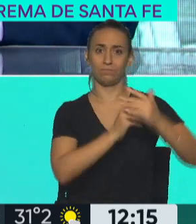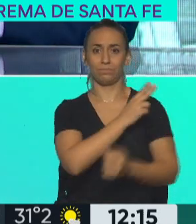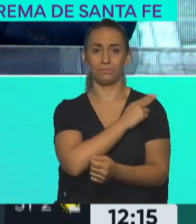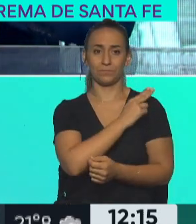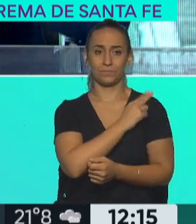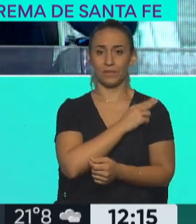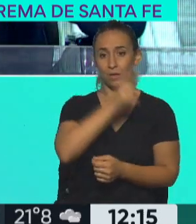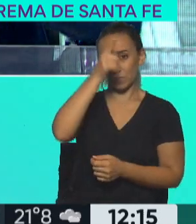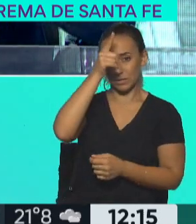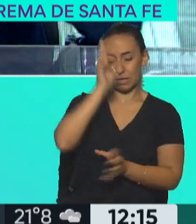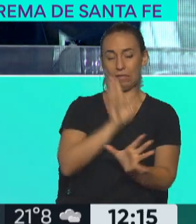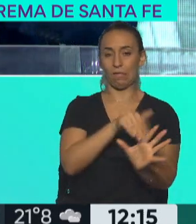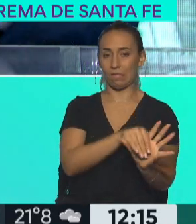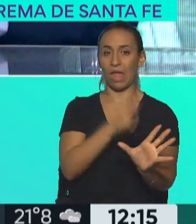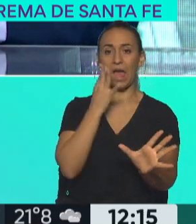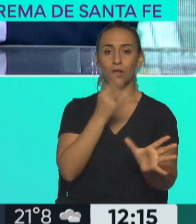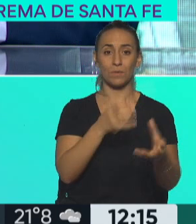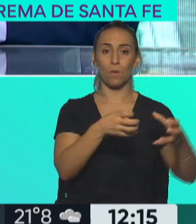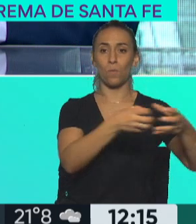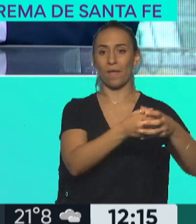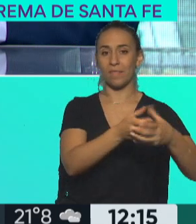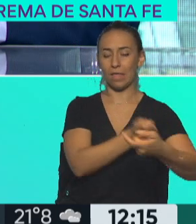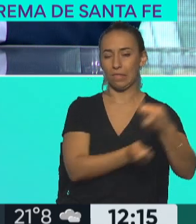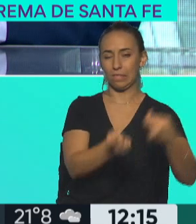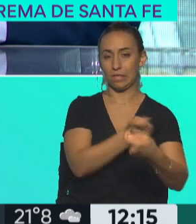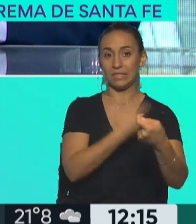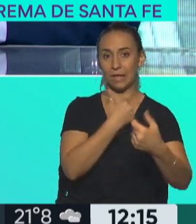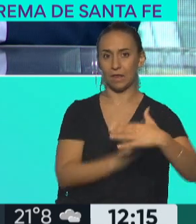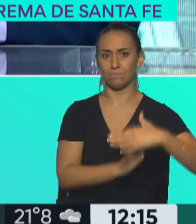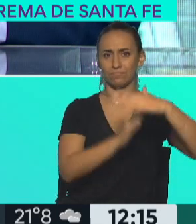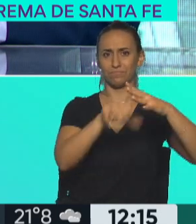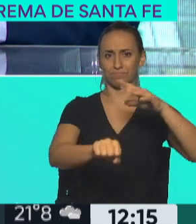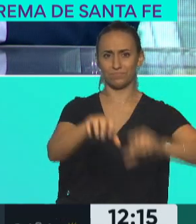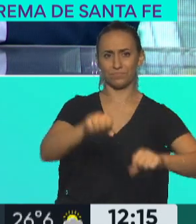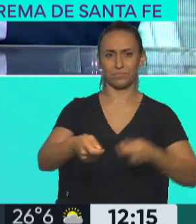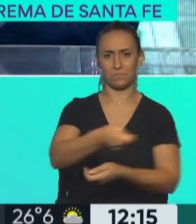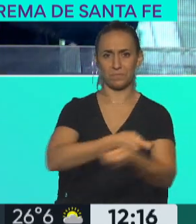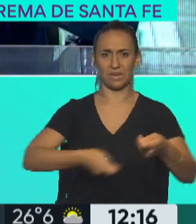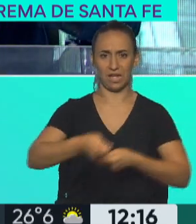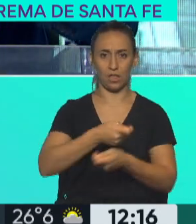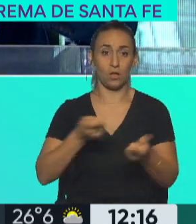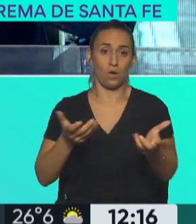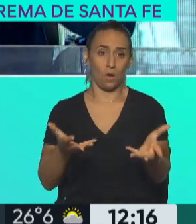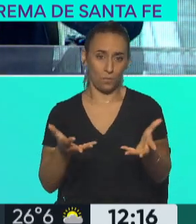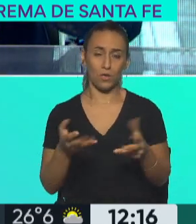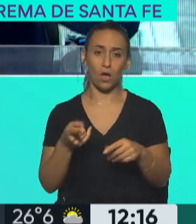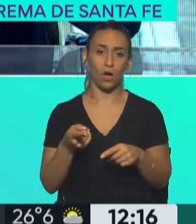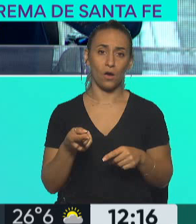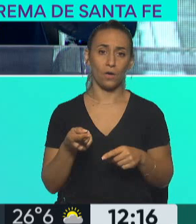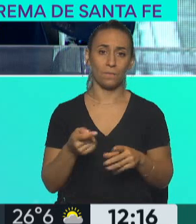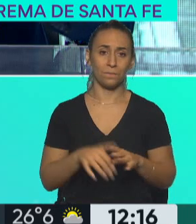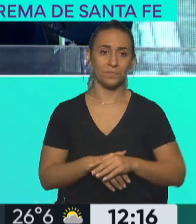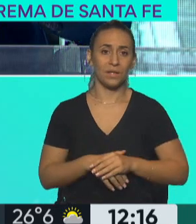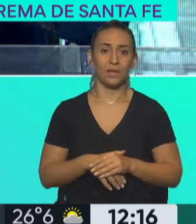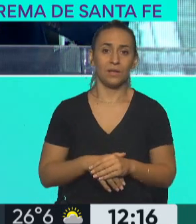junto a algunas de las bandas que se disputan, digamos, este mercado interno. Y obviamente esto lo que produce es